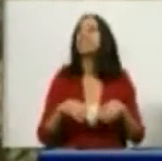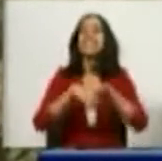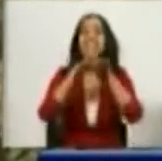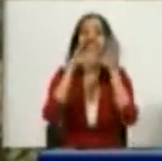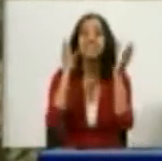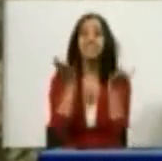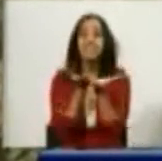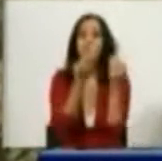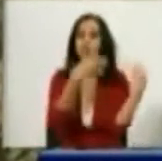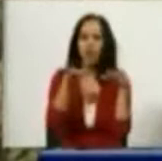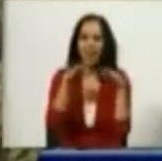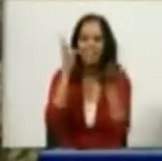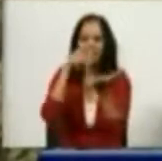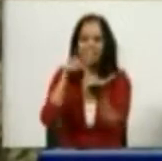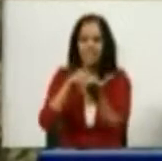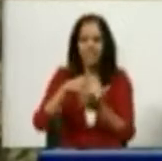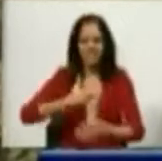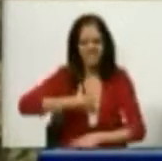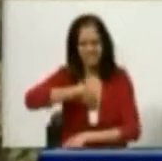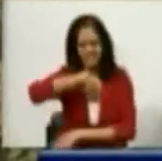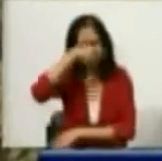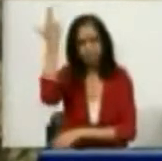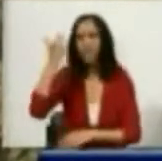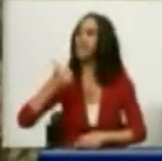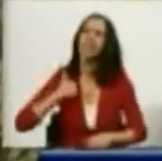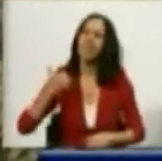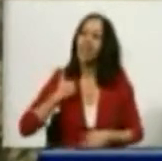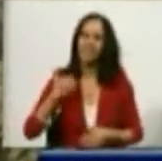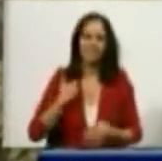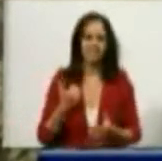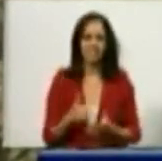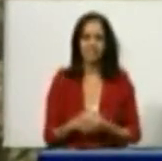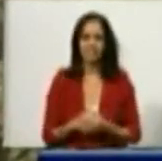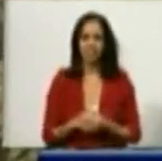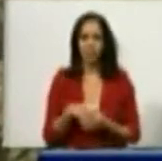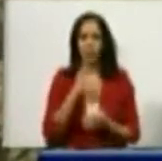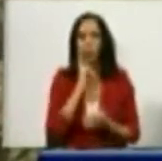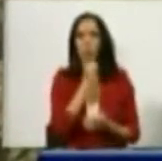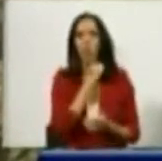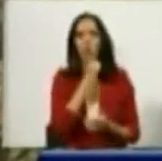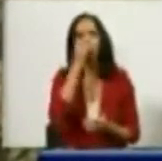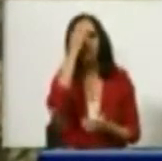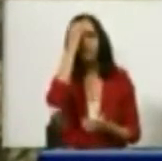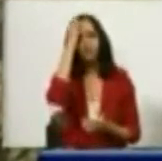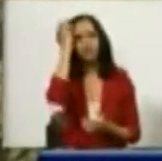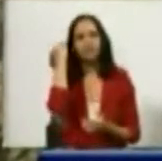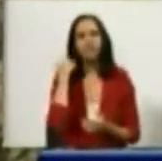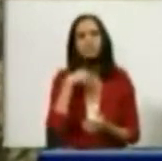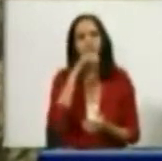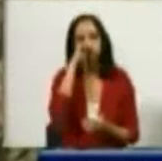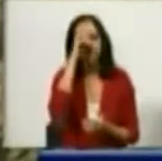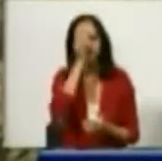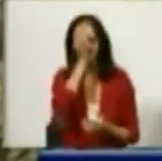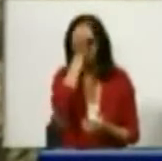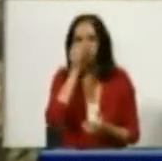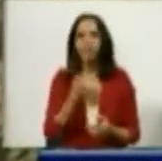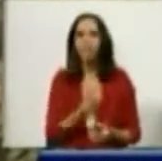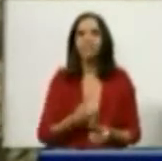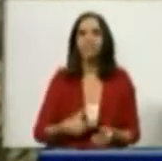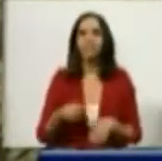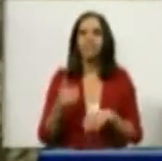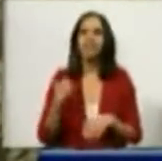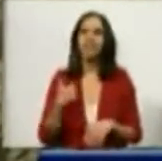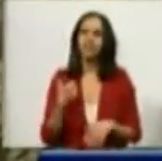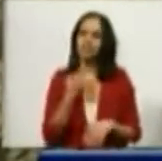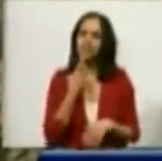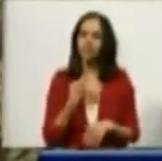de todo el mundo estaban ahí el ridículo macri como que decía Cristina le dijo una vez a